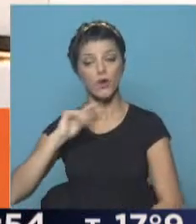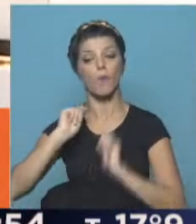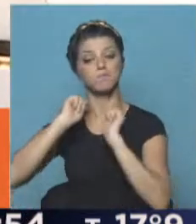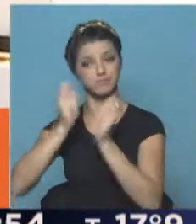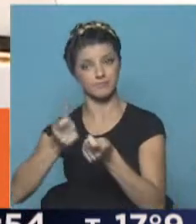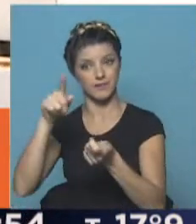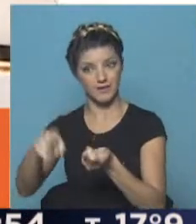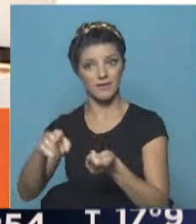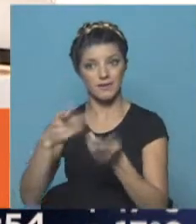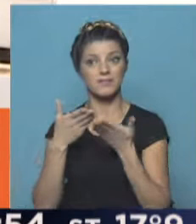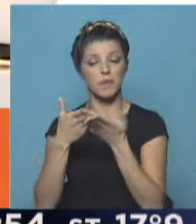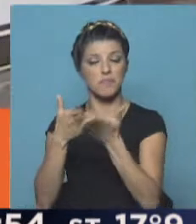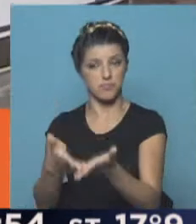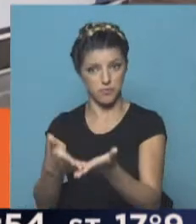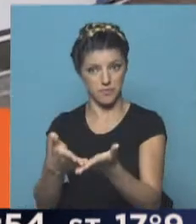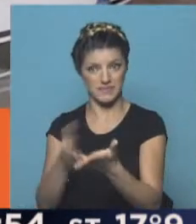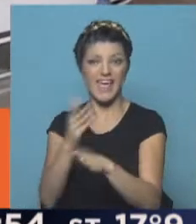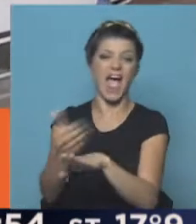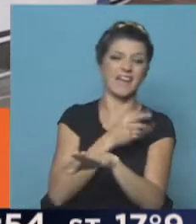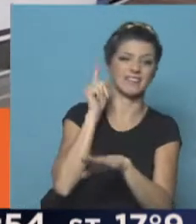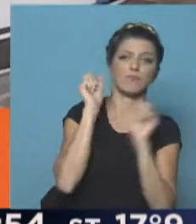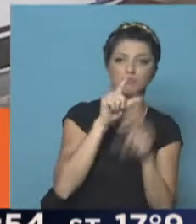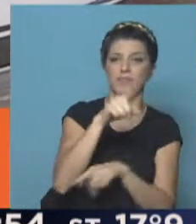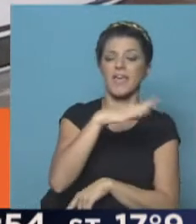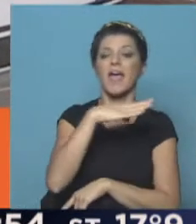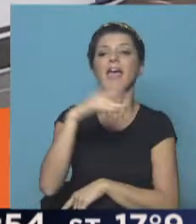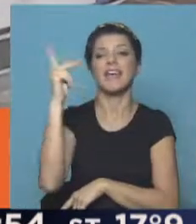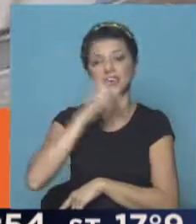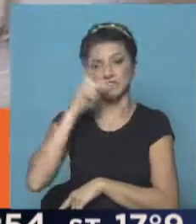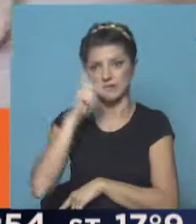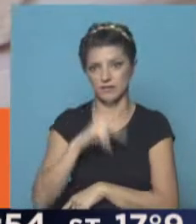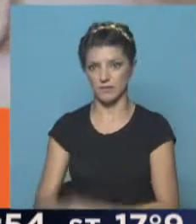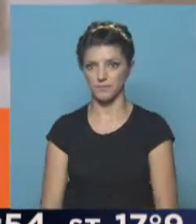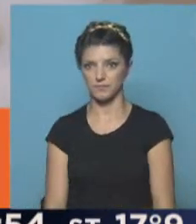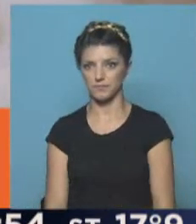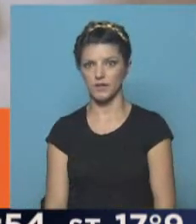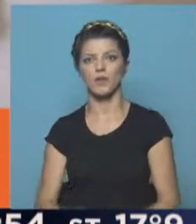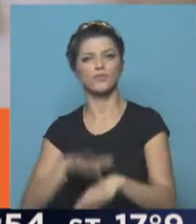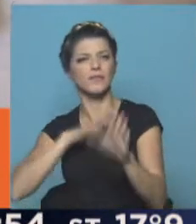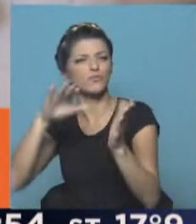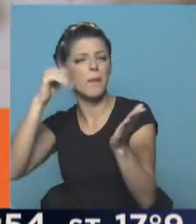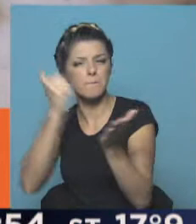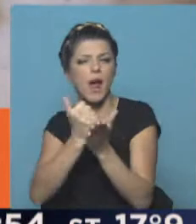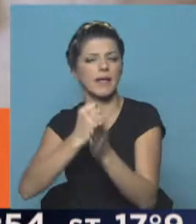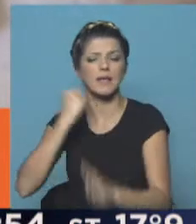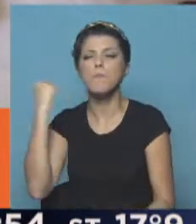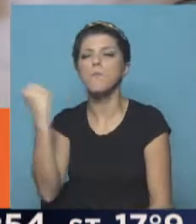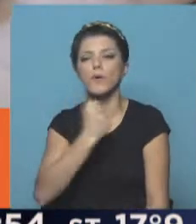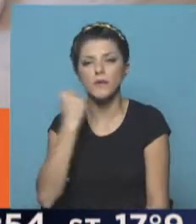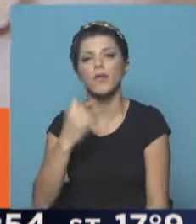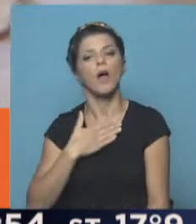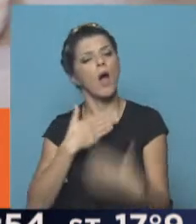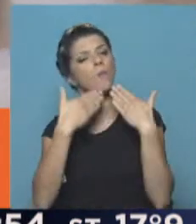de un símbolo del kirchnerismo es un momento muy simbólico muy importante queremos agradecer al doctor